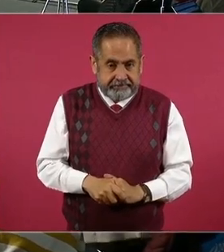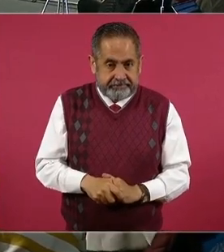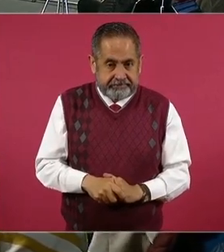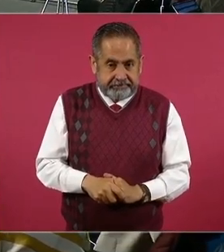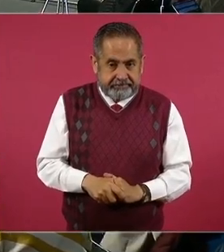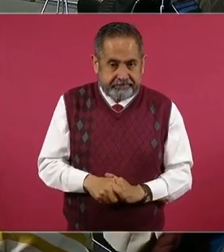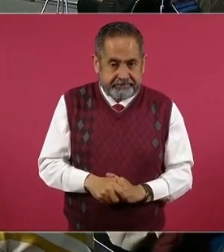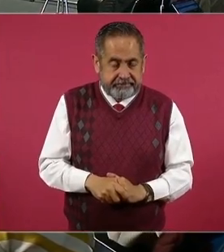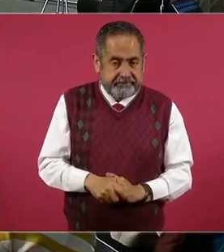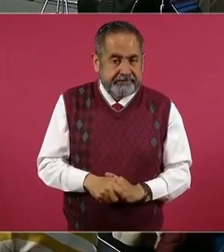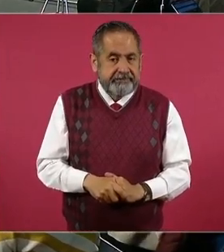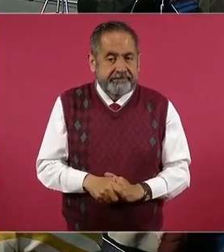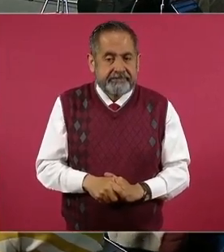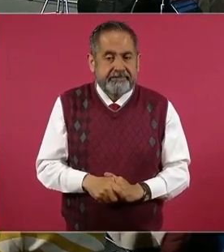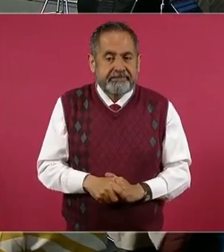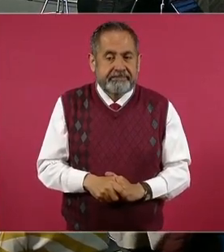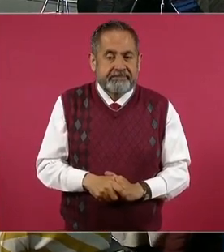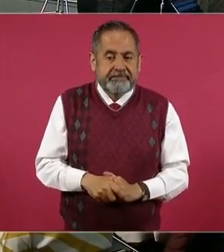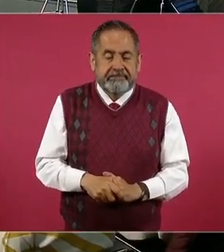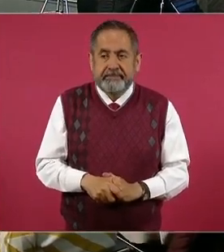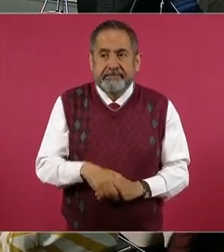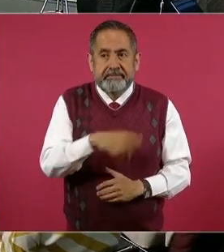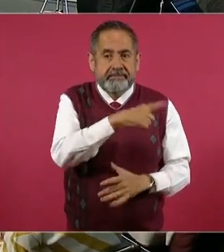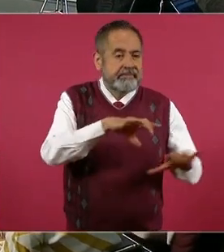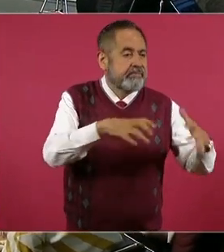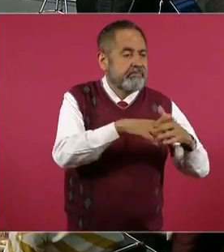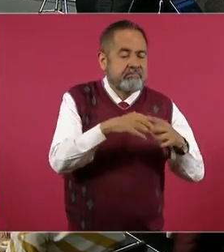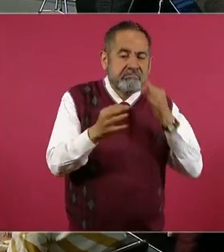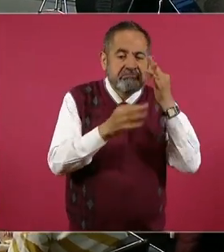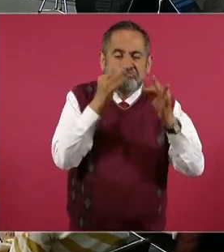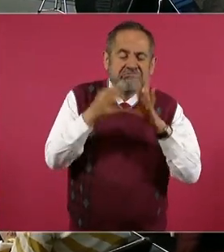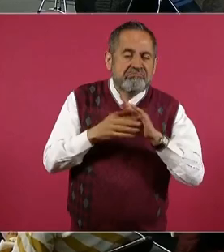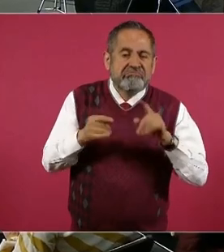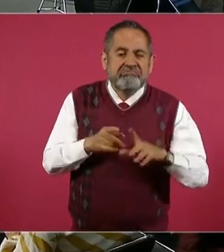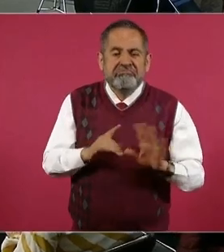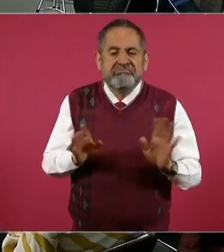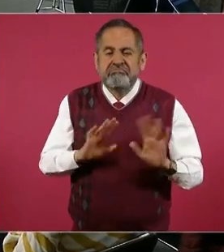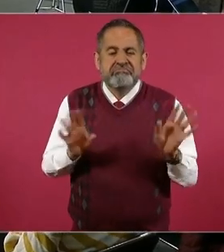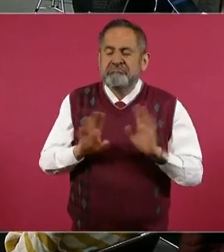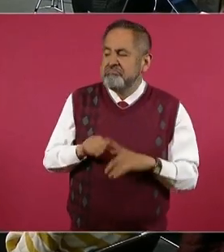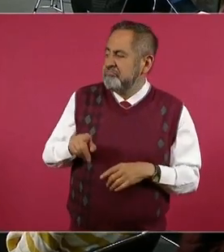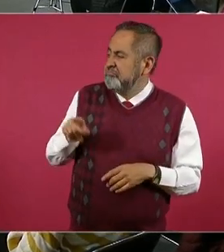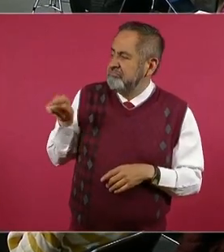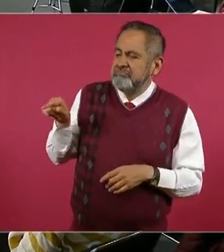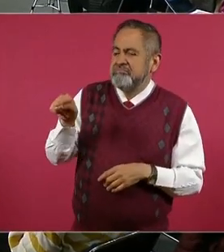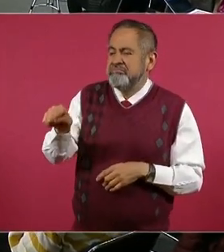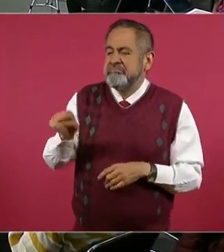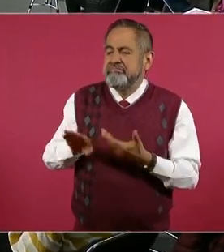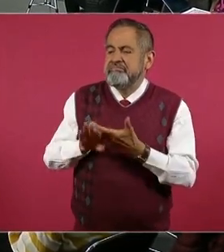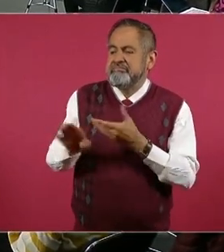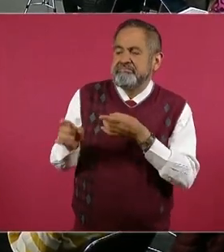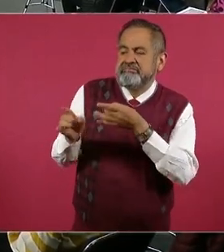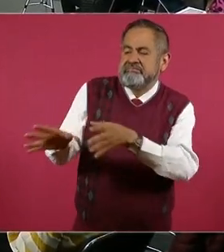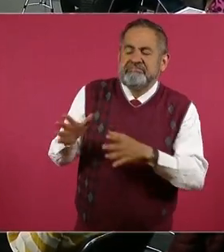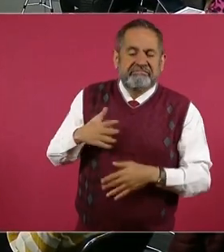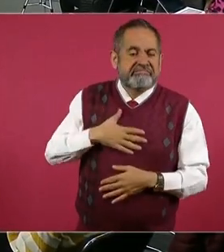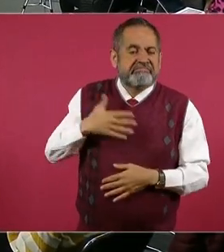empiezan a dar a conocer su clasismo, su racismo.